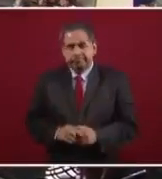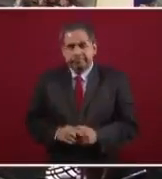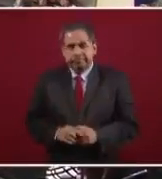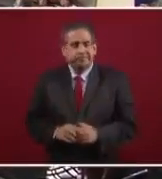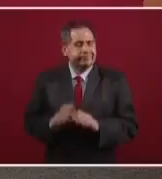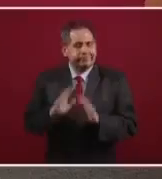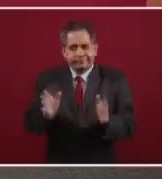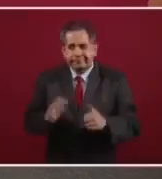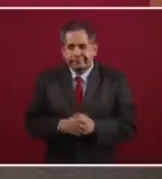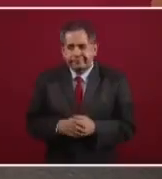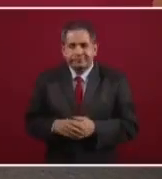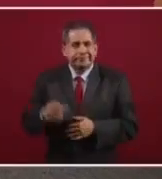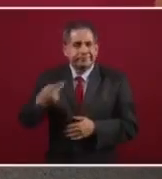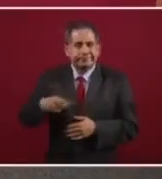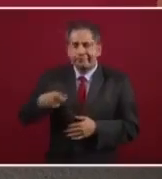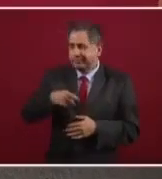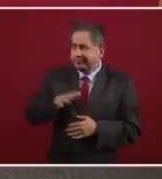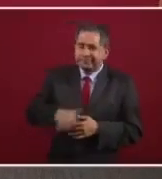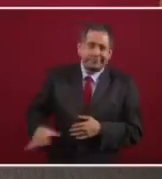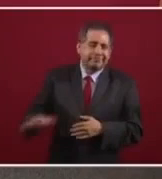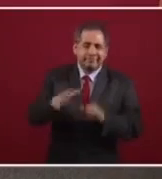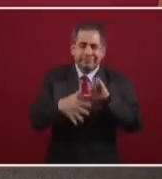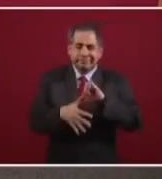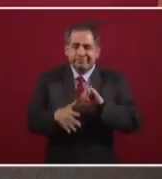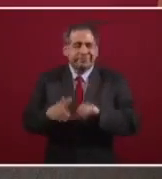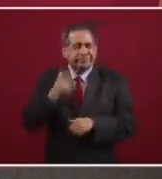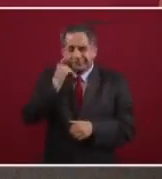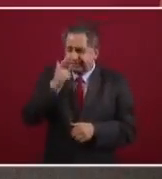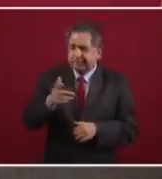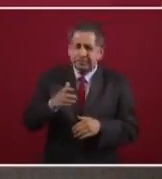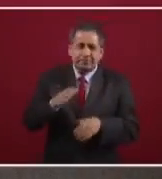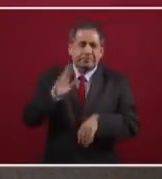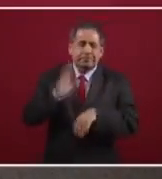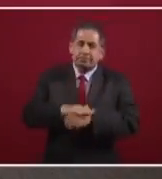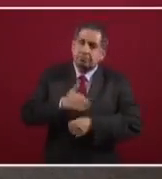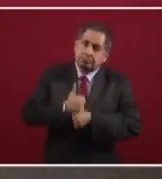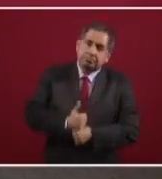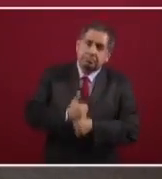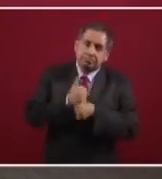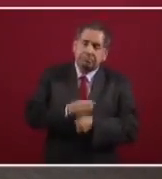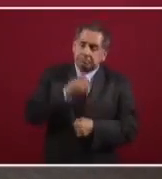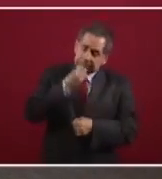porque ya la gente no quiere más sacrificios